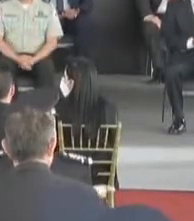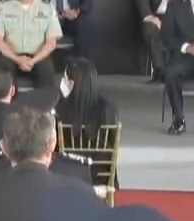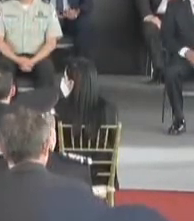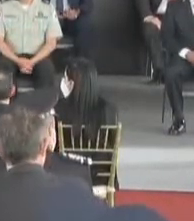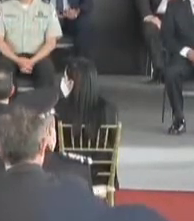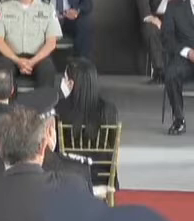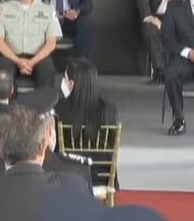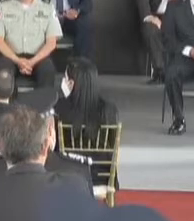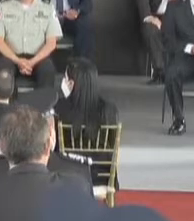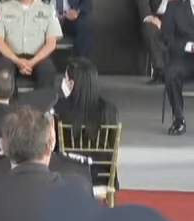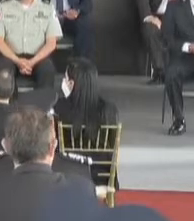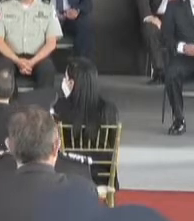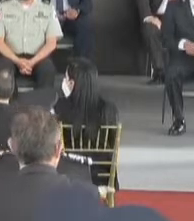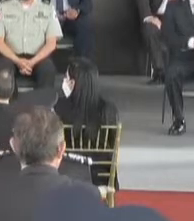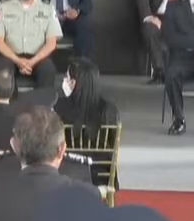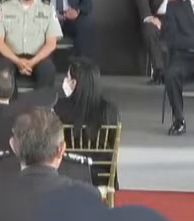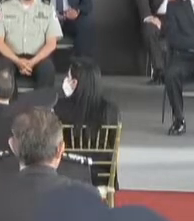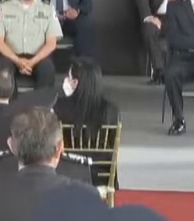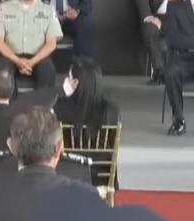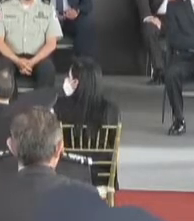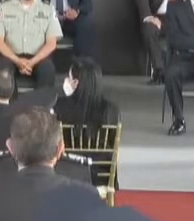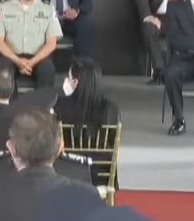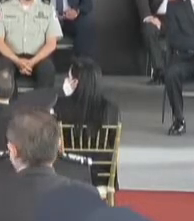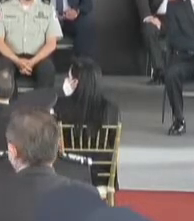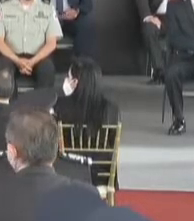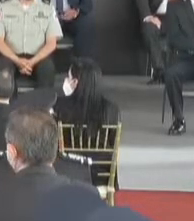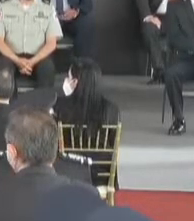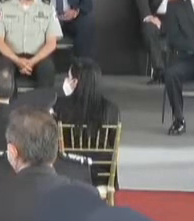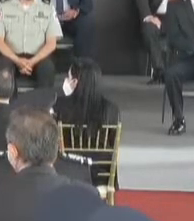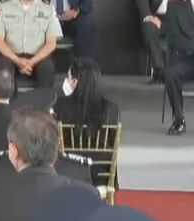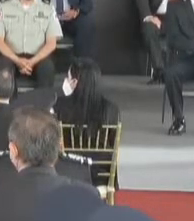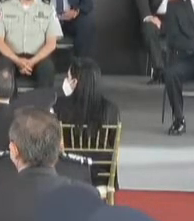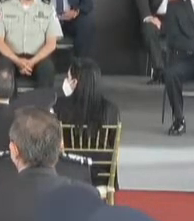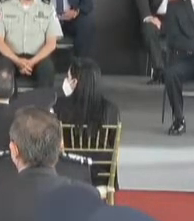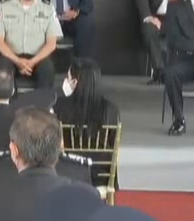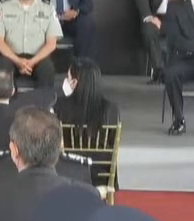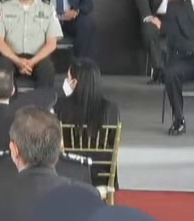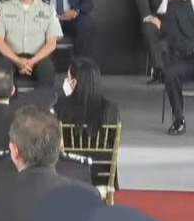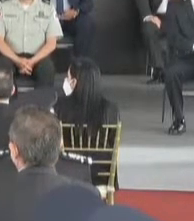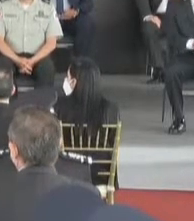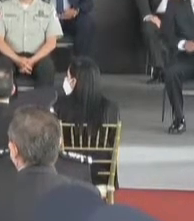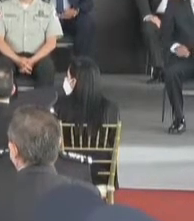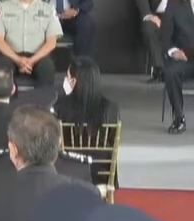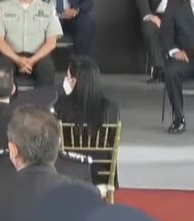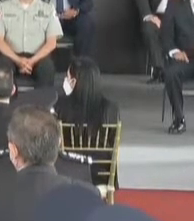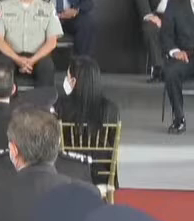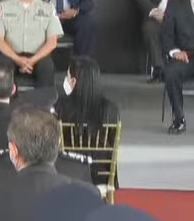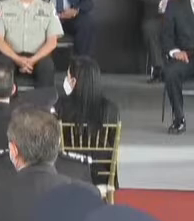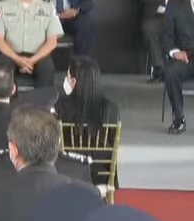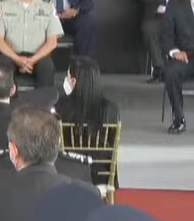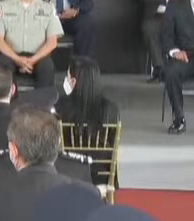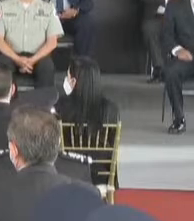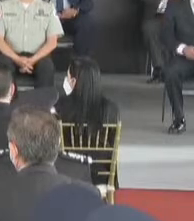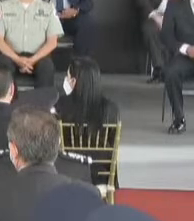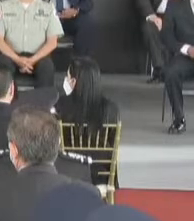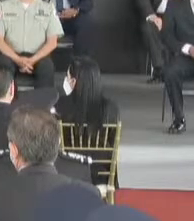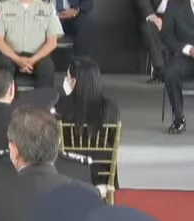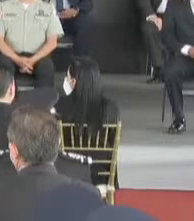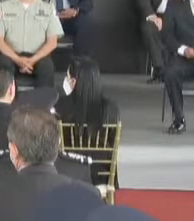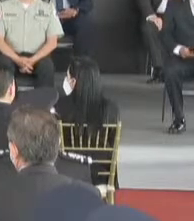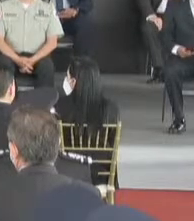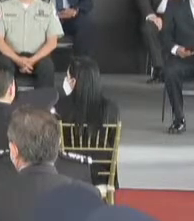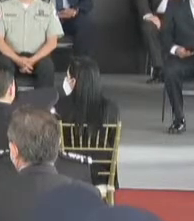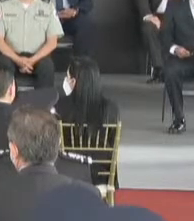Lo que nos convoca este día es justamente la entrega de ascensos, condecoraciones, estímulos y recompensas. Para ello, invitamos amablemente a